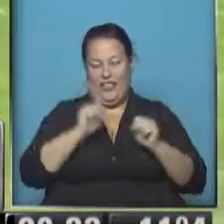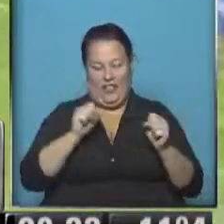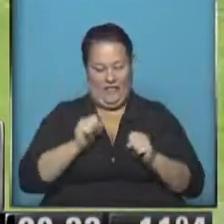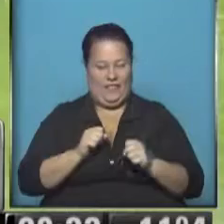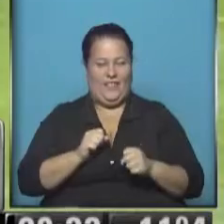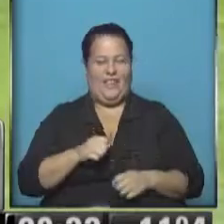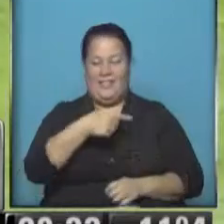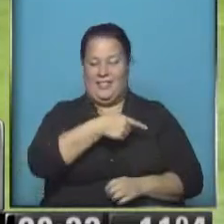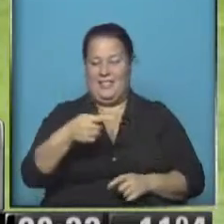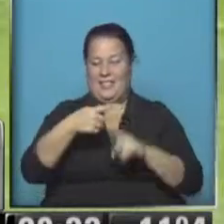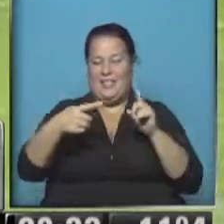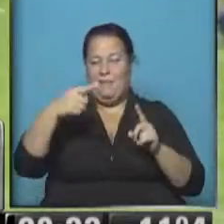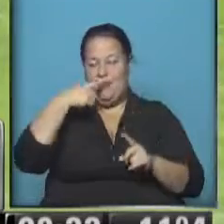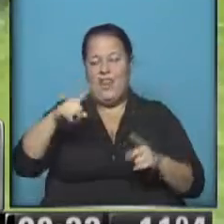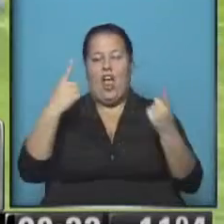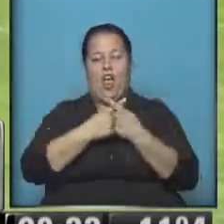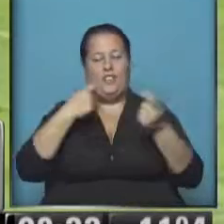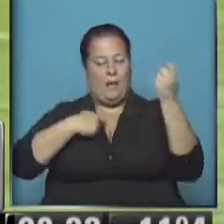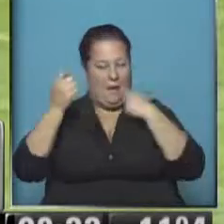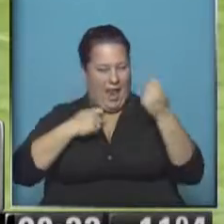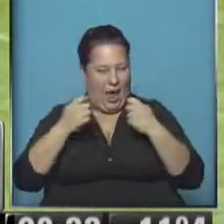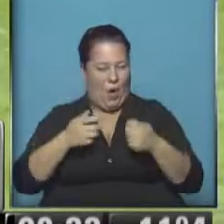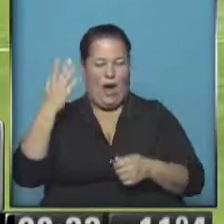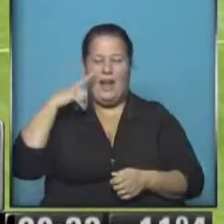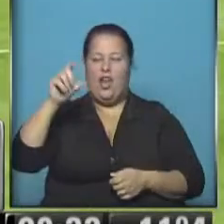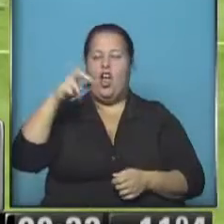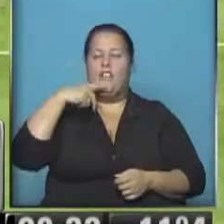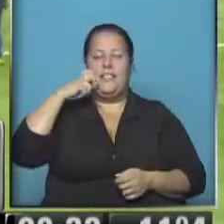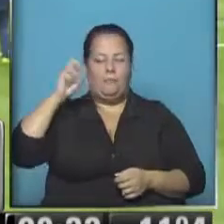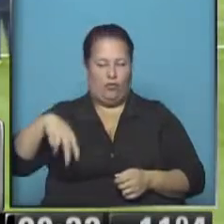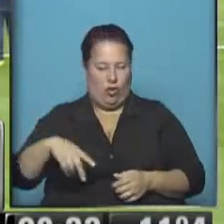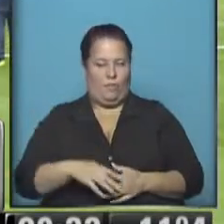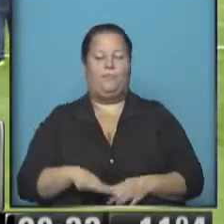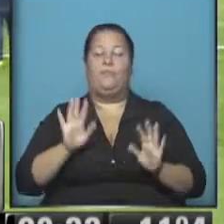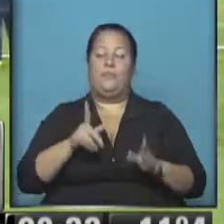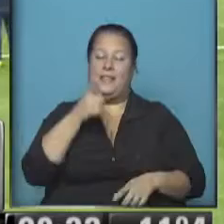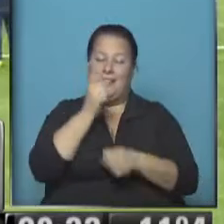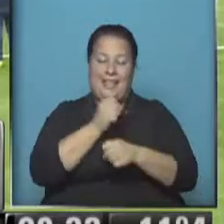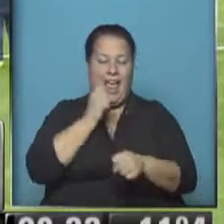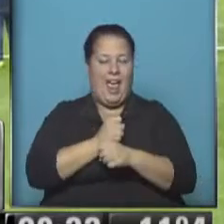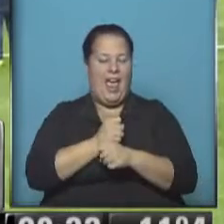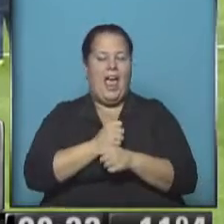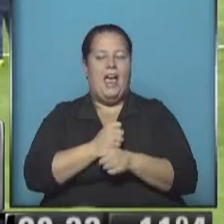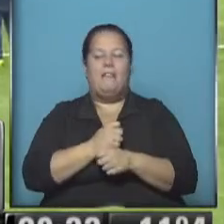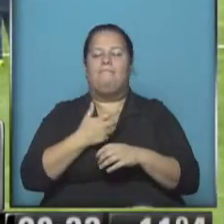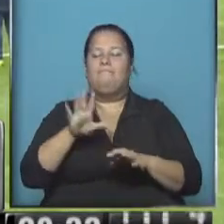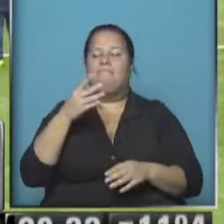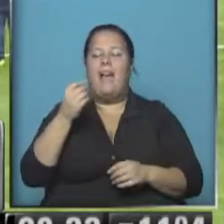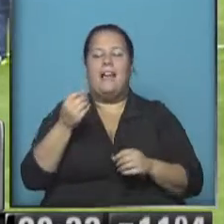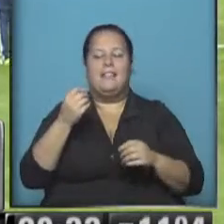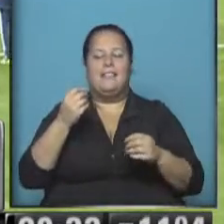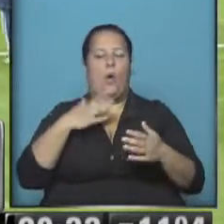de esta semifinal frente a paraguay en concepción bueno esto es un trabajo más que todo el aspecto